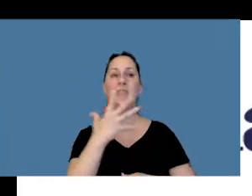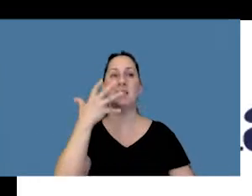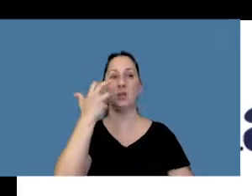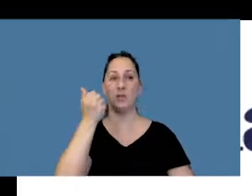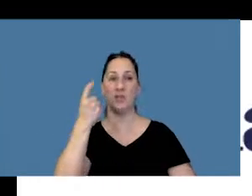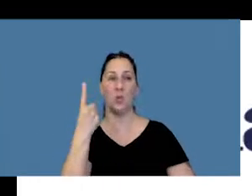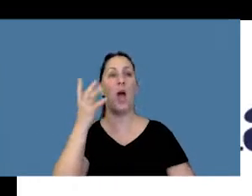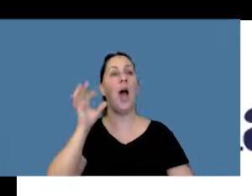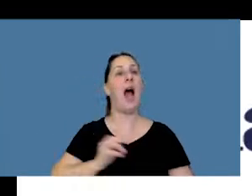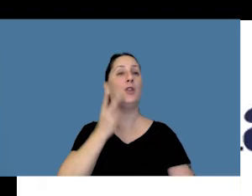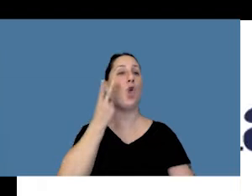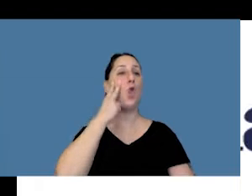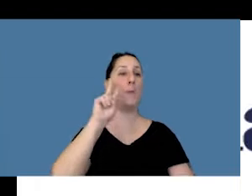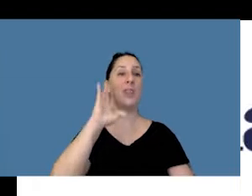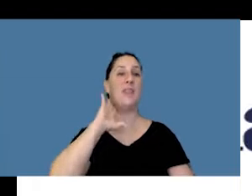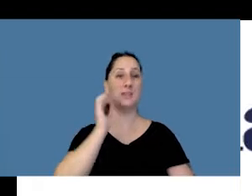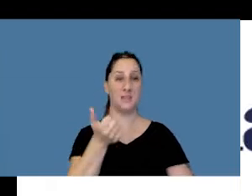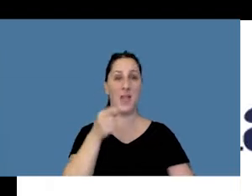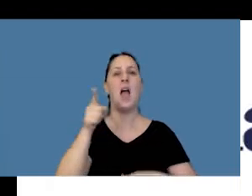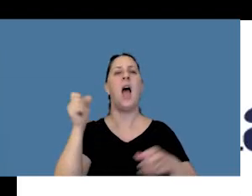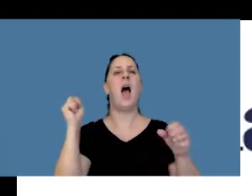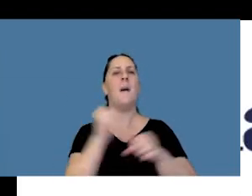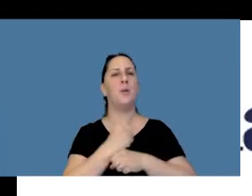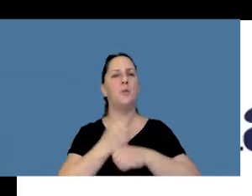del 2016, que aprobó la